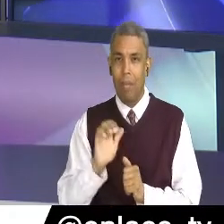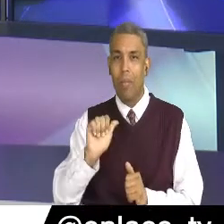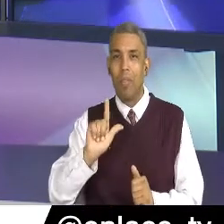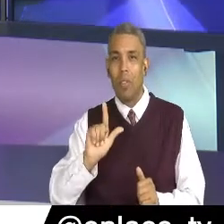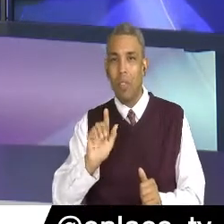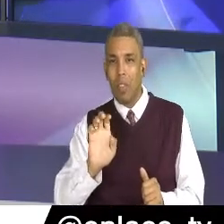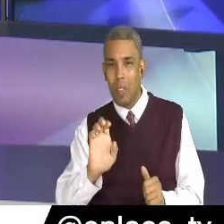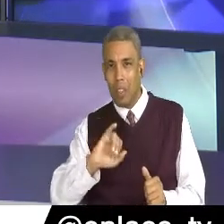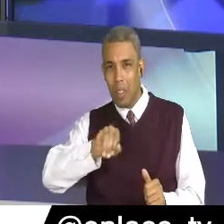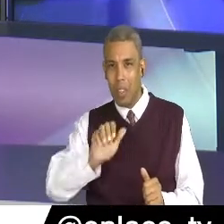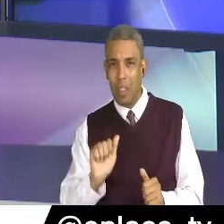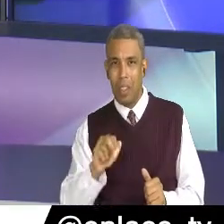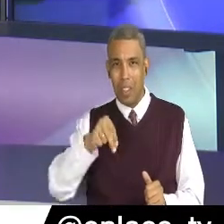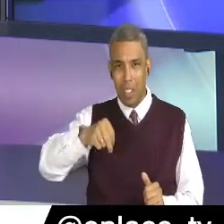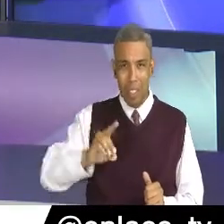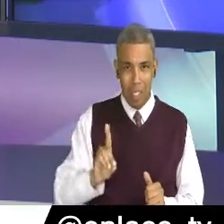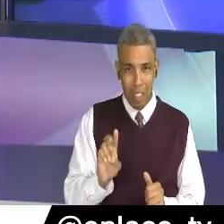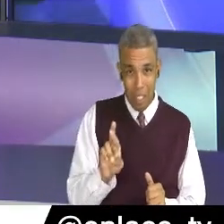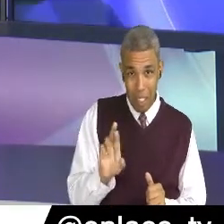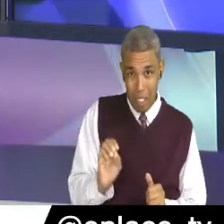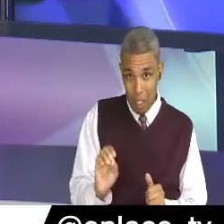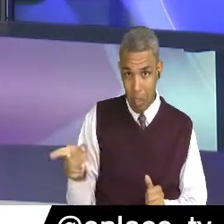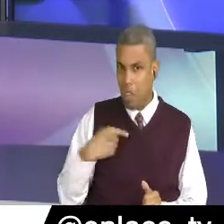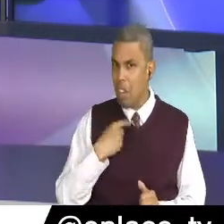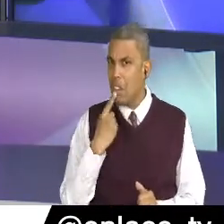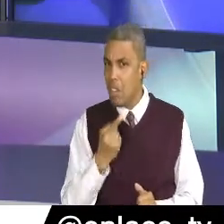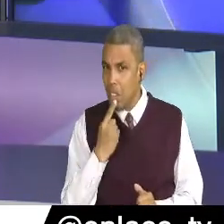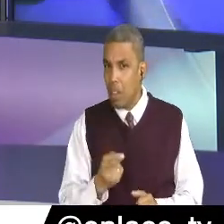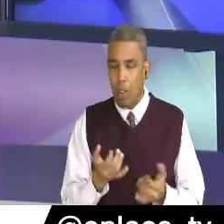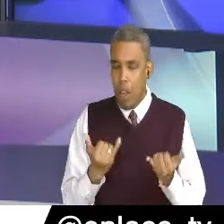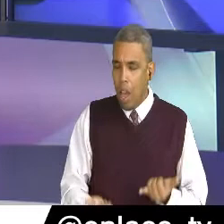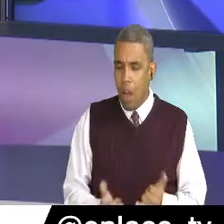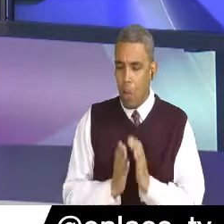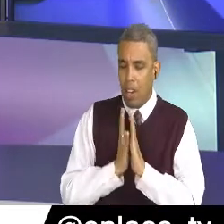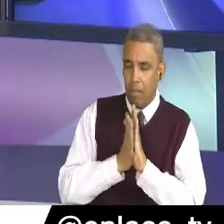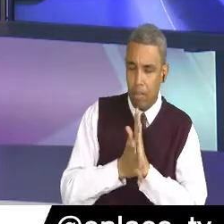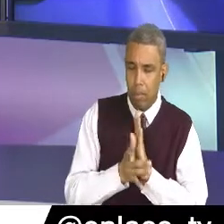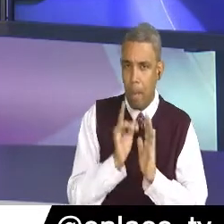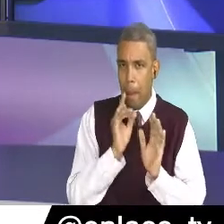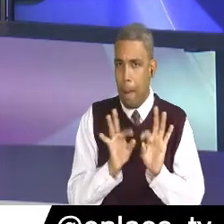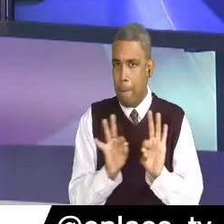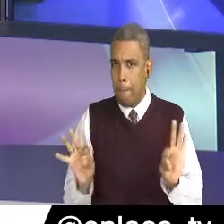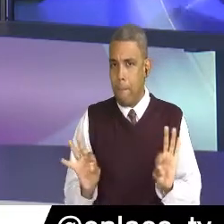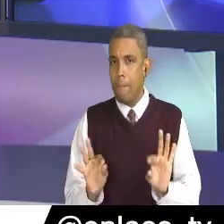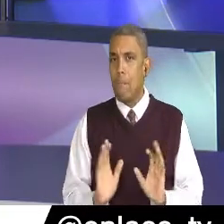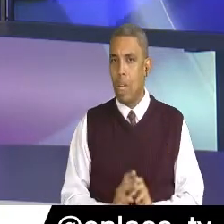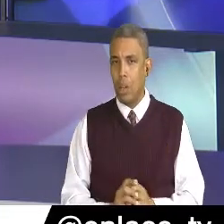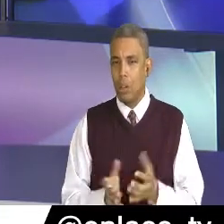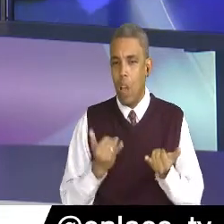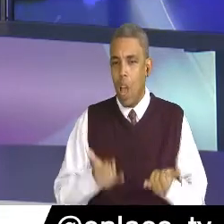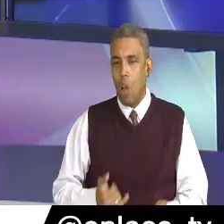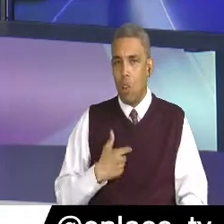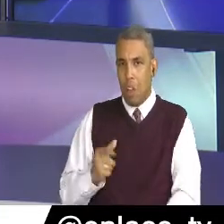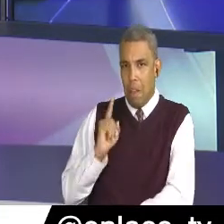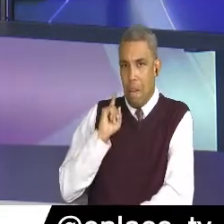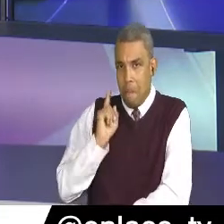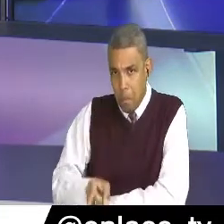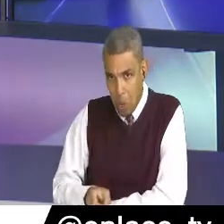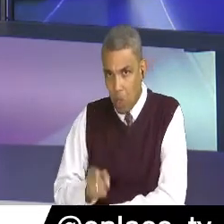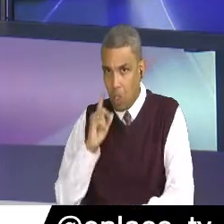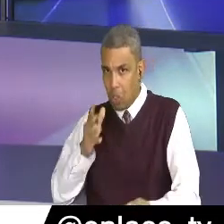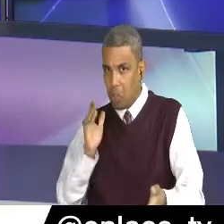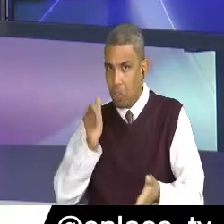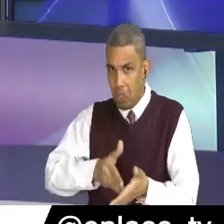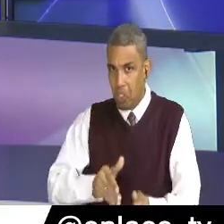Torres, dijo que no se referiría a este tema. Sin embargo, confirmó que ya reposa una denuncia en contra de la presunta víctima de abuso